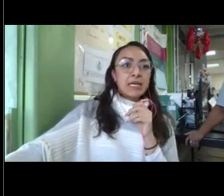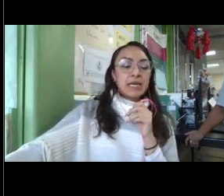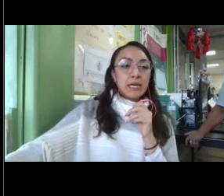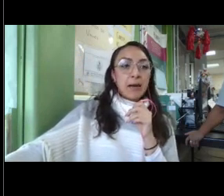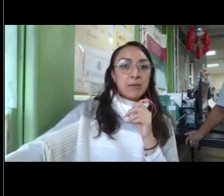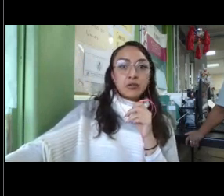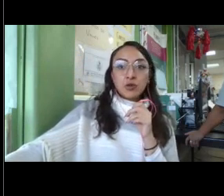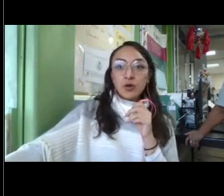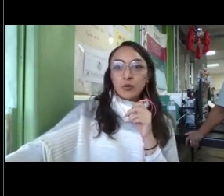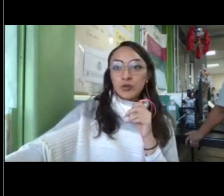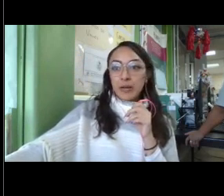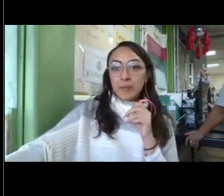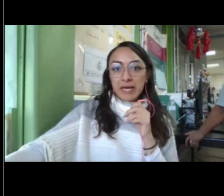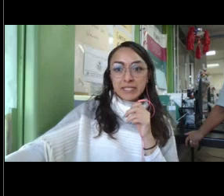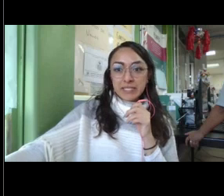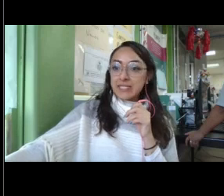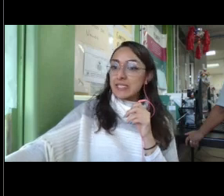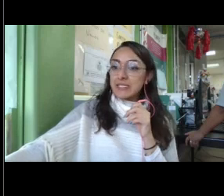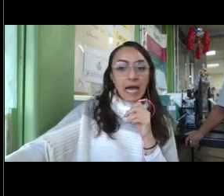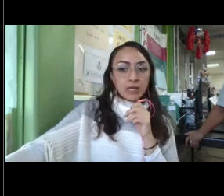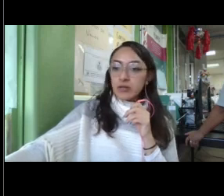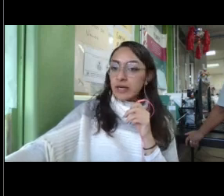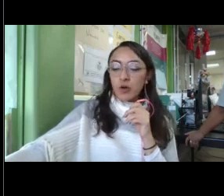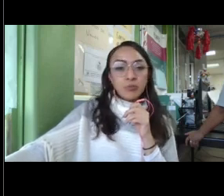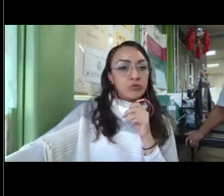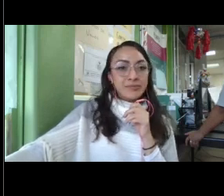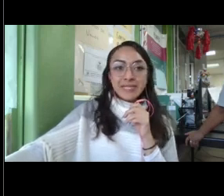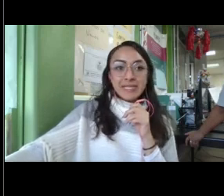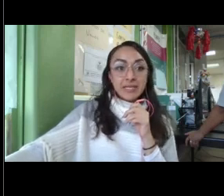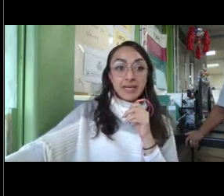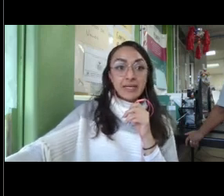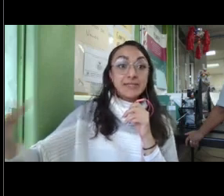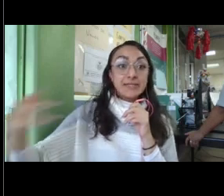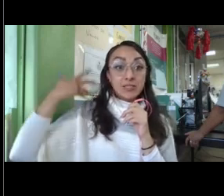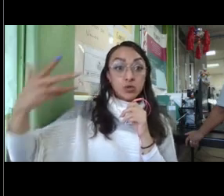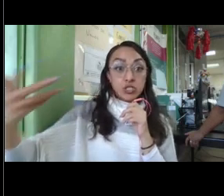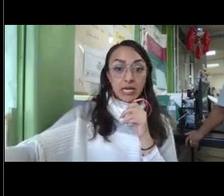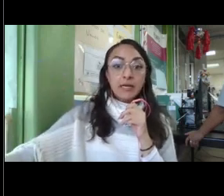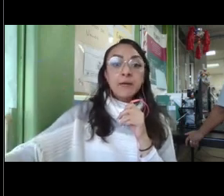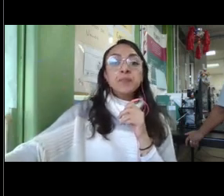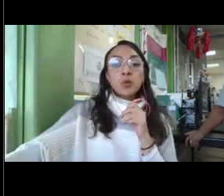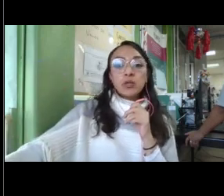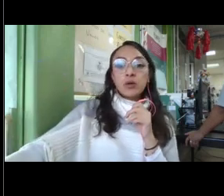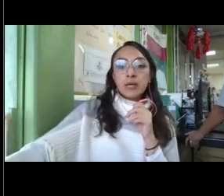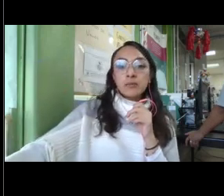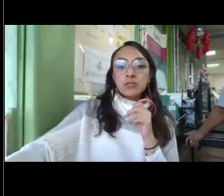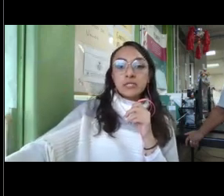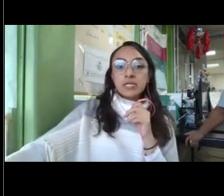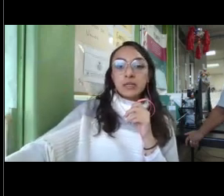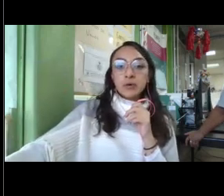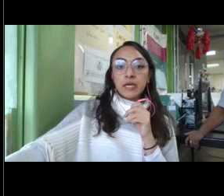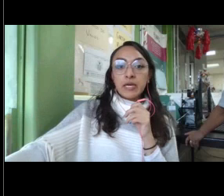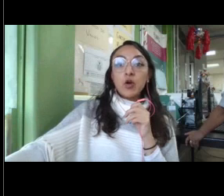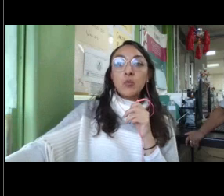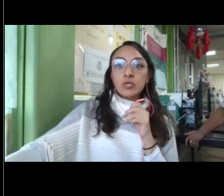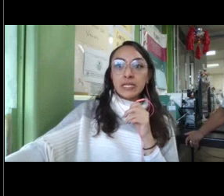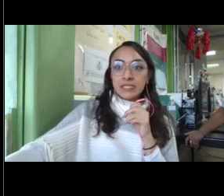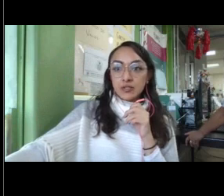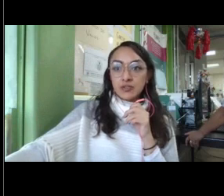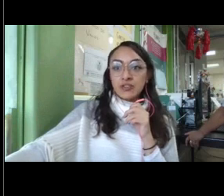están hablando como los apaches, que es algo que comúnmente se escucha cuando hablamos de este tipo